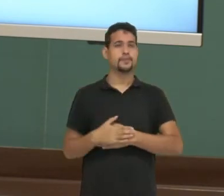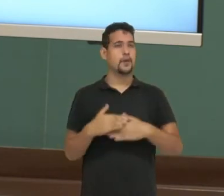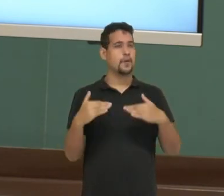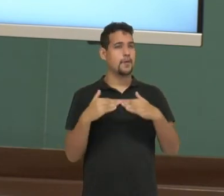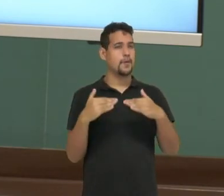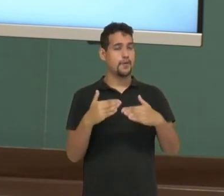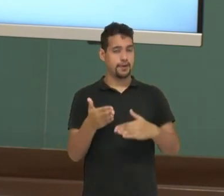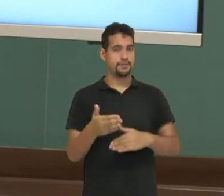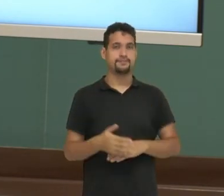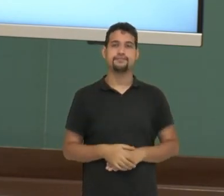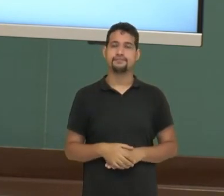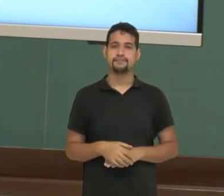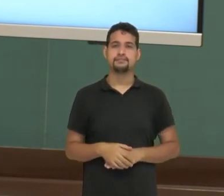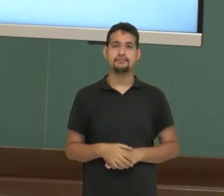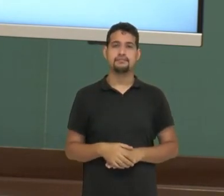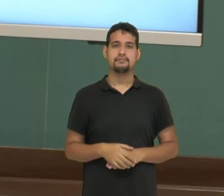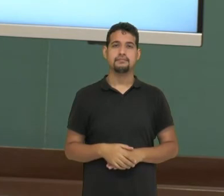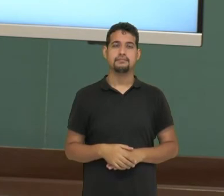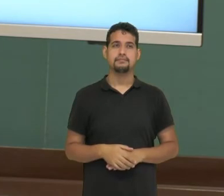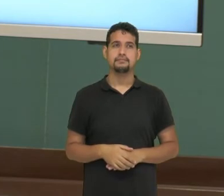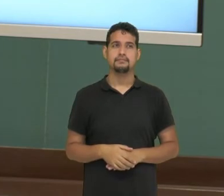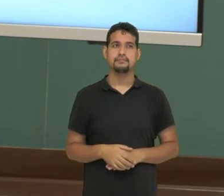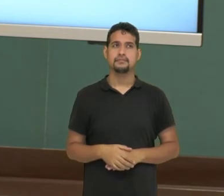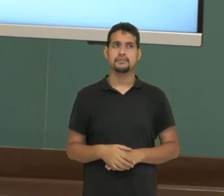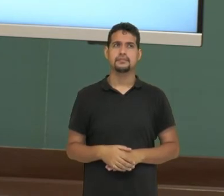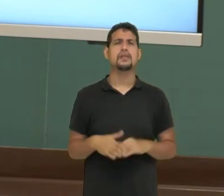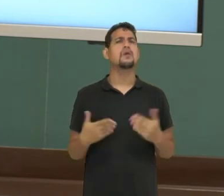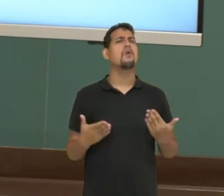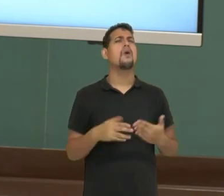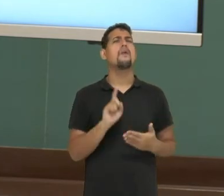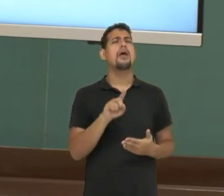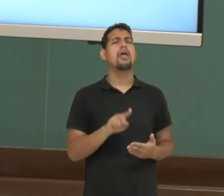acordo? Vamos a seguir aqui. E quais